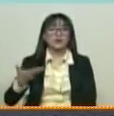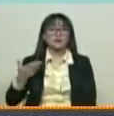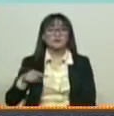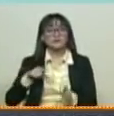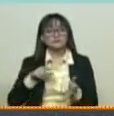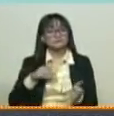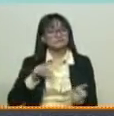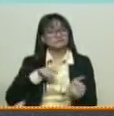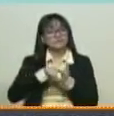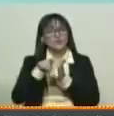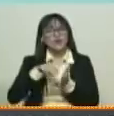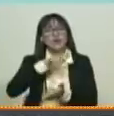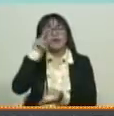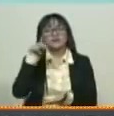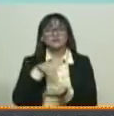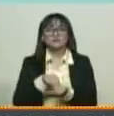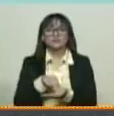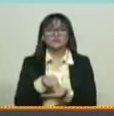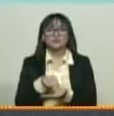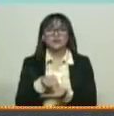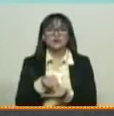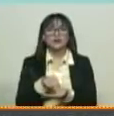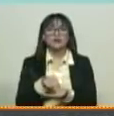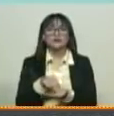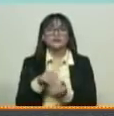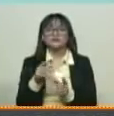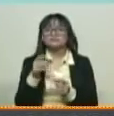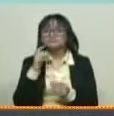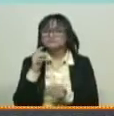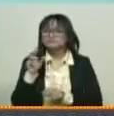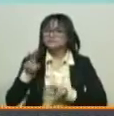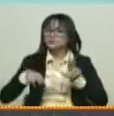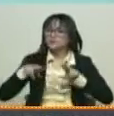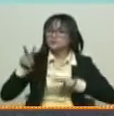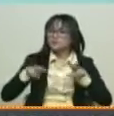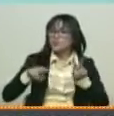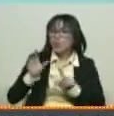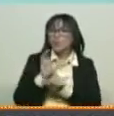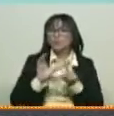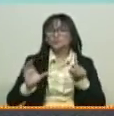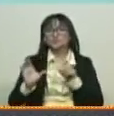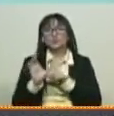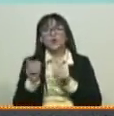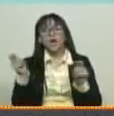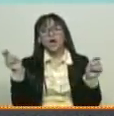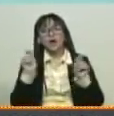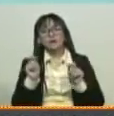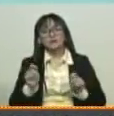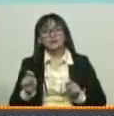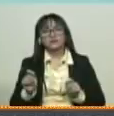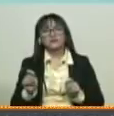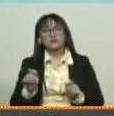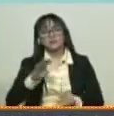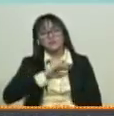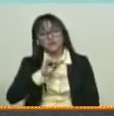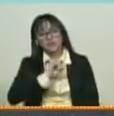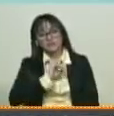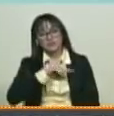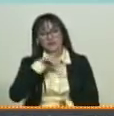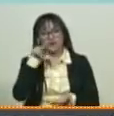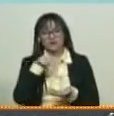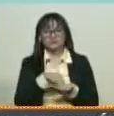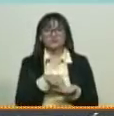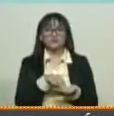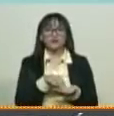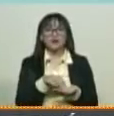territorio nacional para destacar las expresiones culturales y artísticas de nuestro pueblo que conforman nuestra identidad nacional